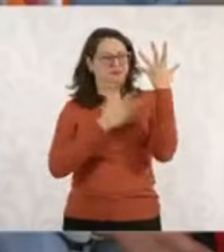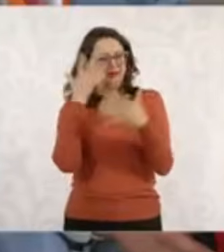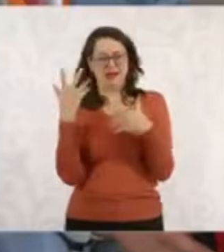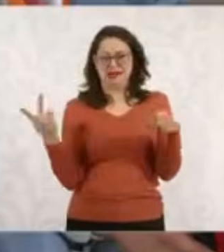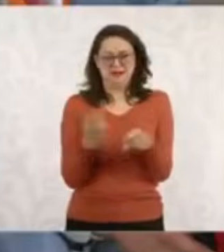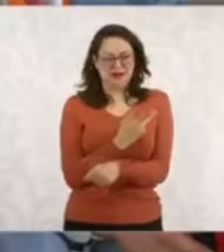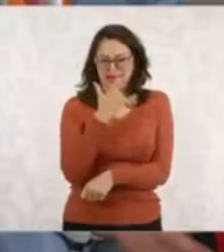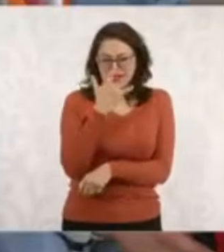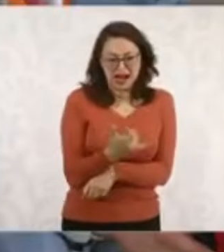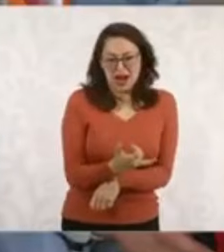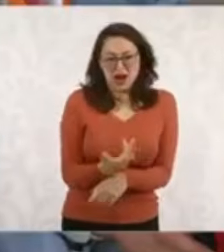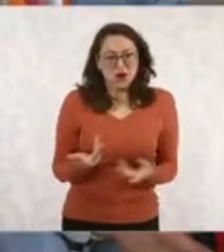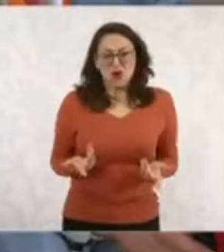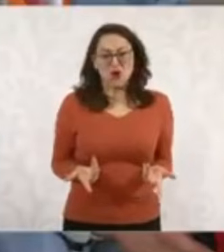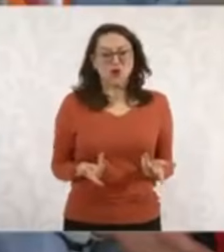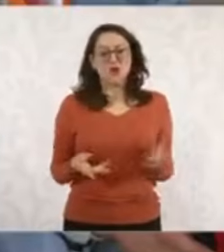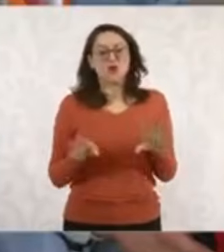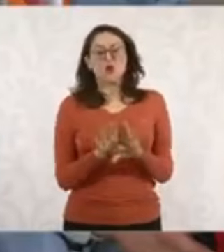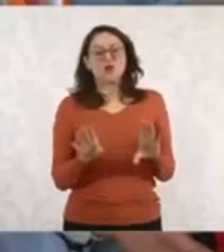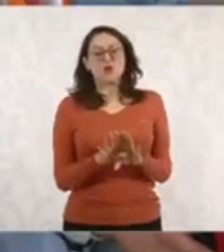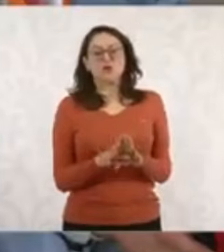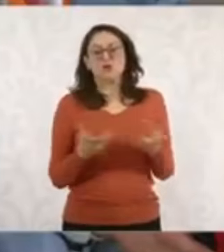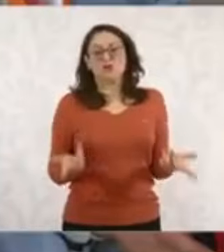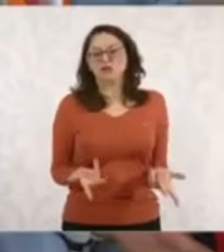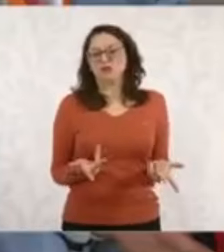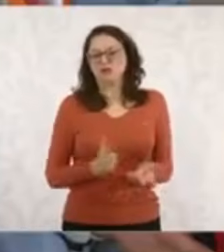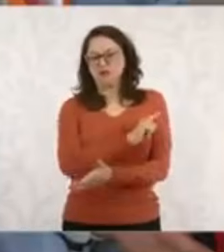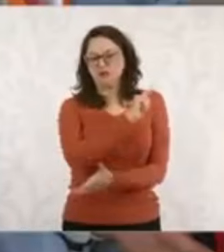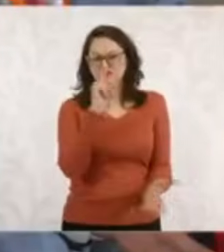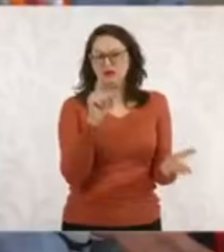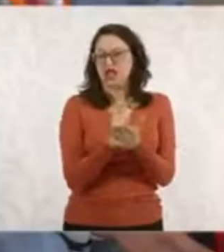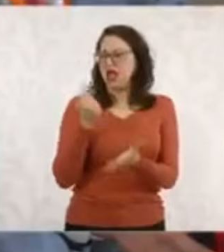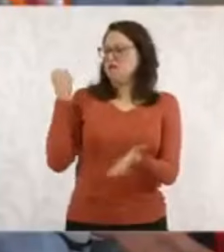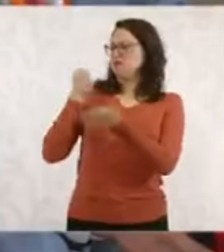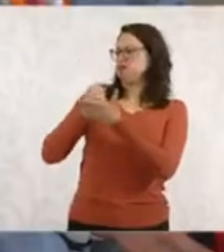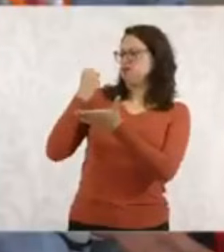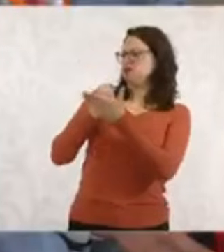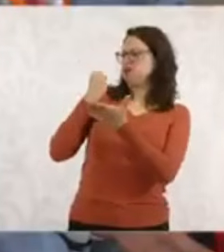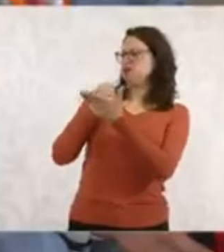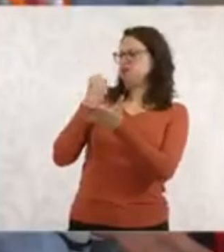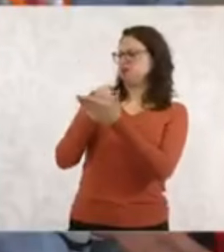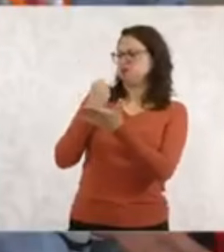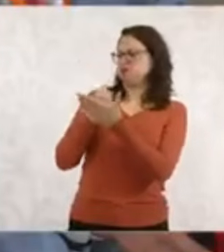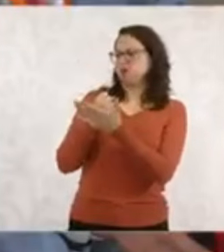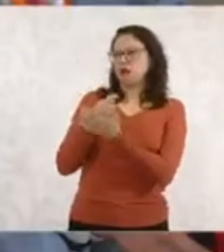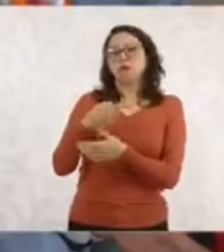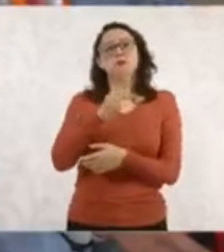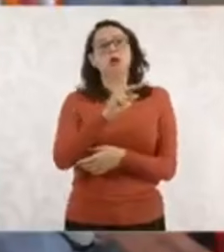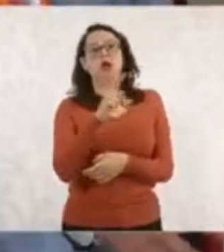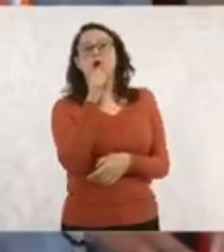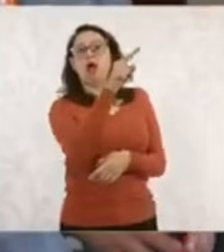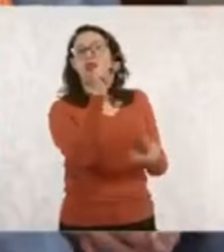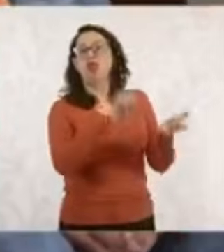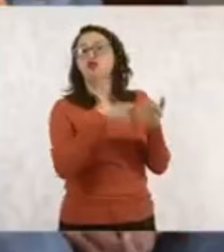aplicación de lo que llaman la ley del embudo? O sea, exigencias duras para México, pero protección